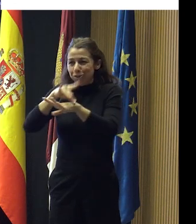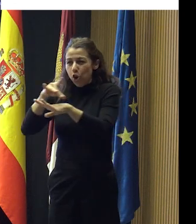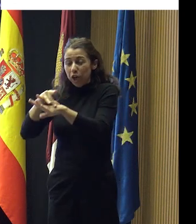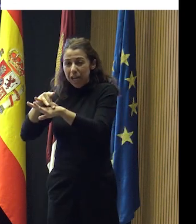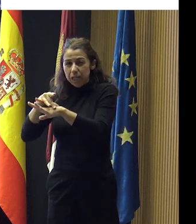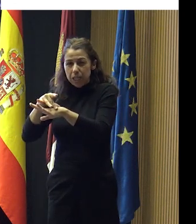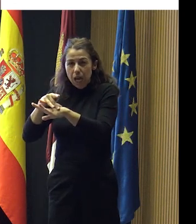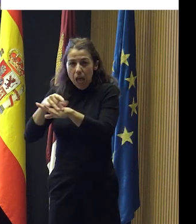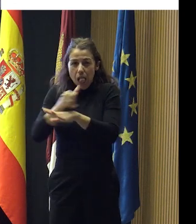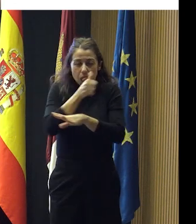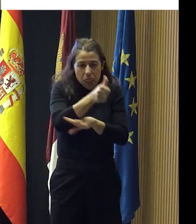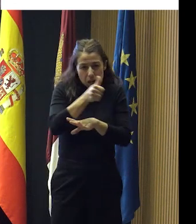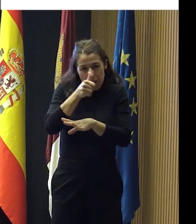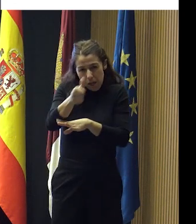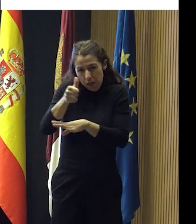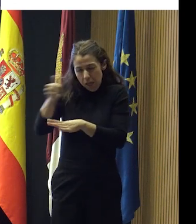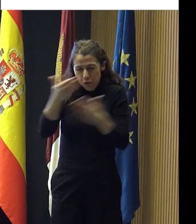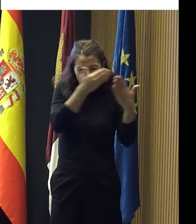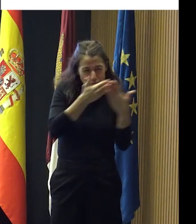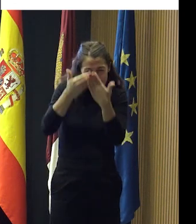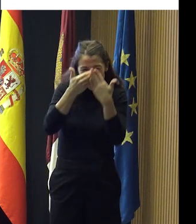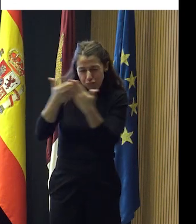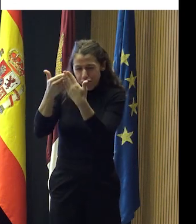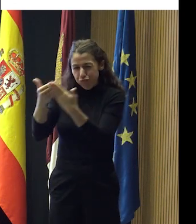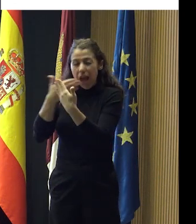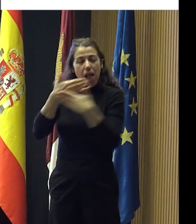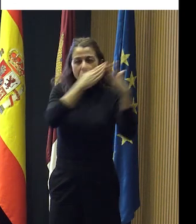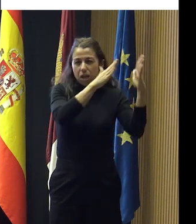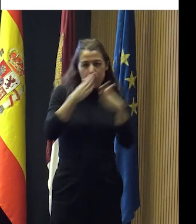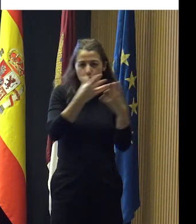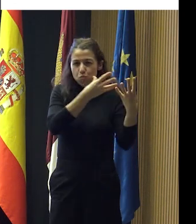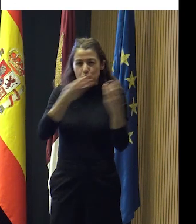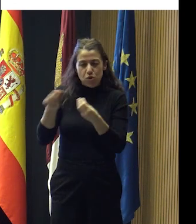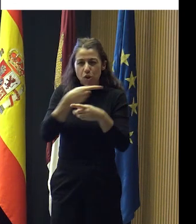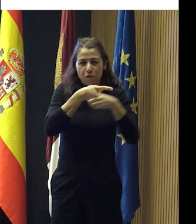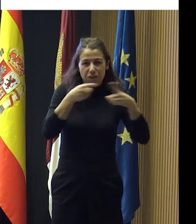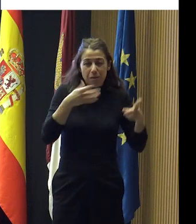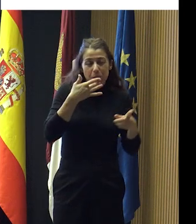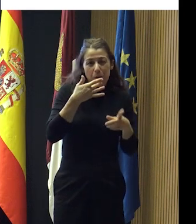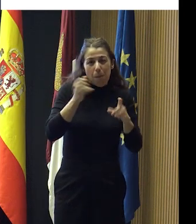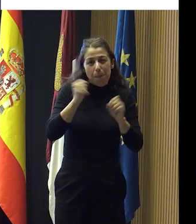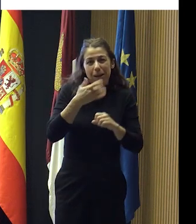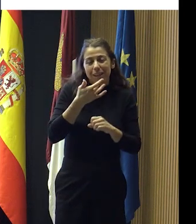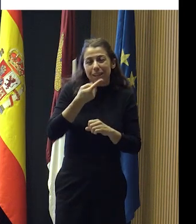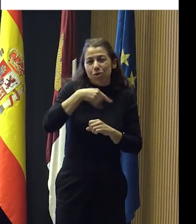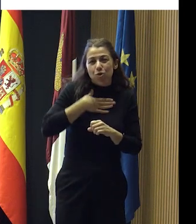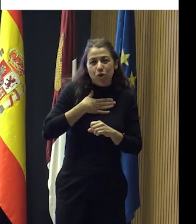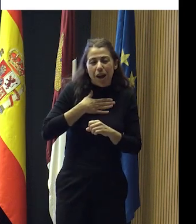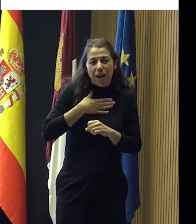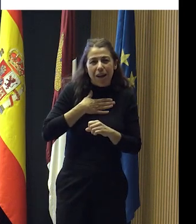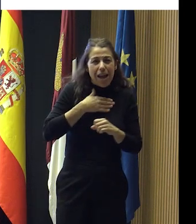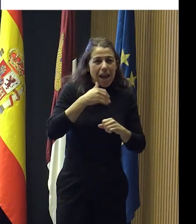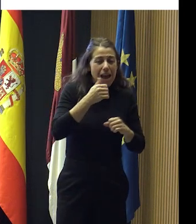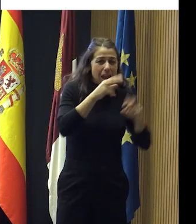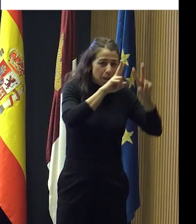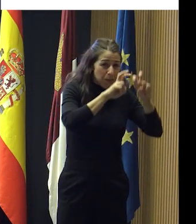muy individualizada. Muchos pacientes diferentes y muchos tratamientos diferentes. Pero es que además también queremos potenciar investigación